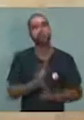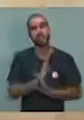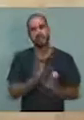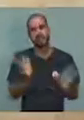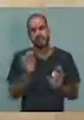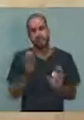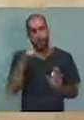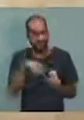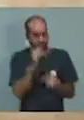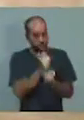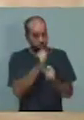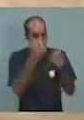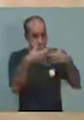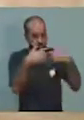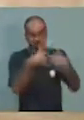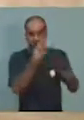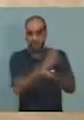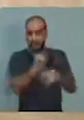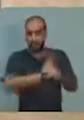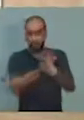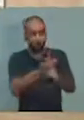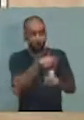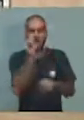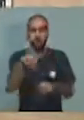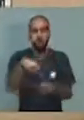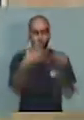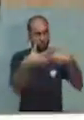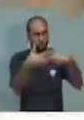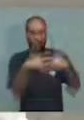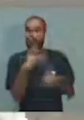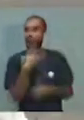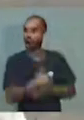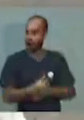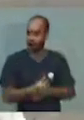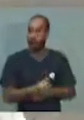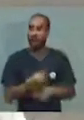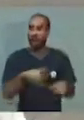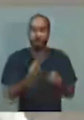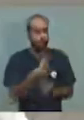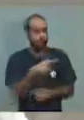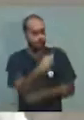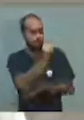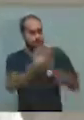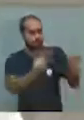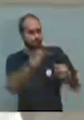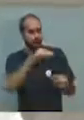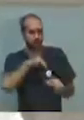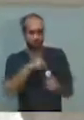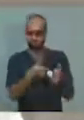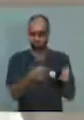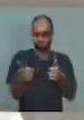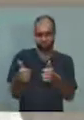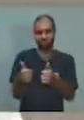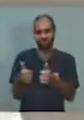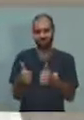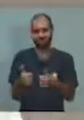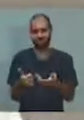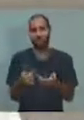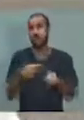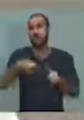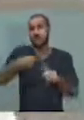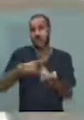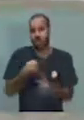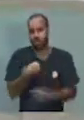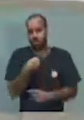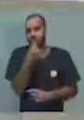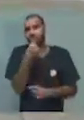que se inyectaron con ella, uno se sintió realizado en ese sentido. Y también uno se siente útil porque, a ver, a